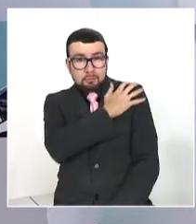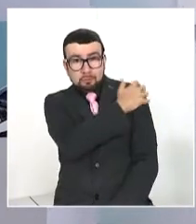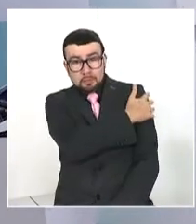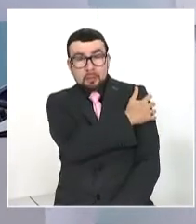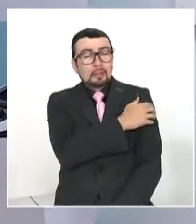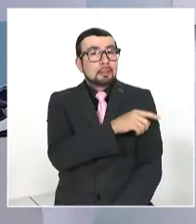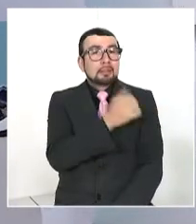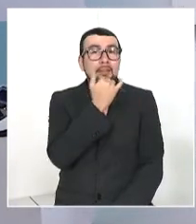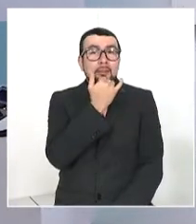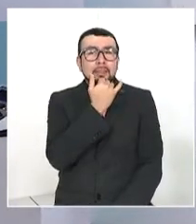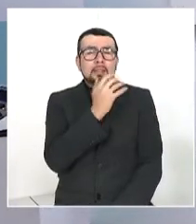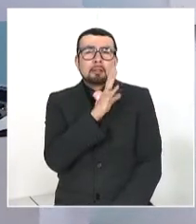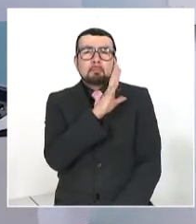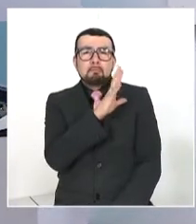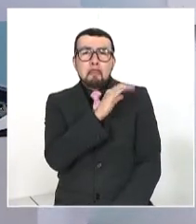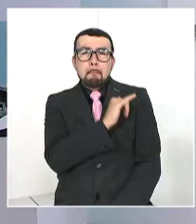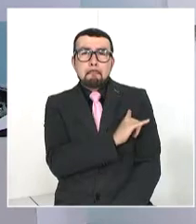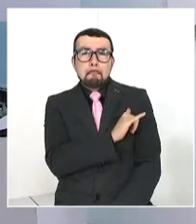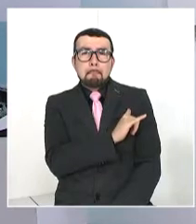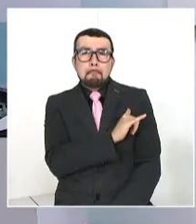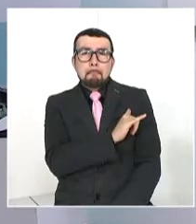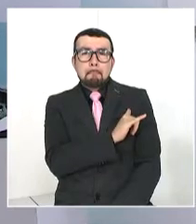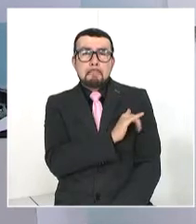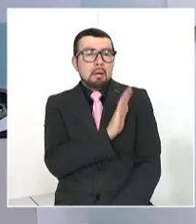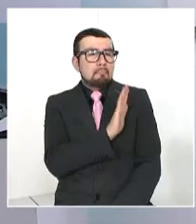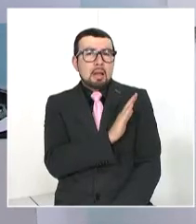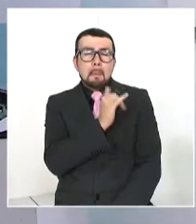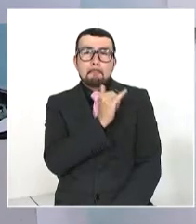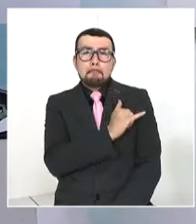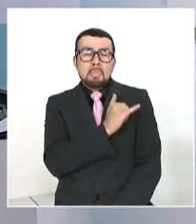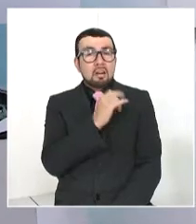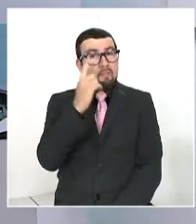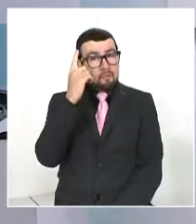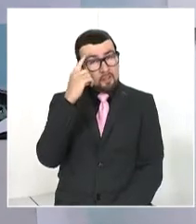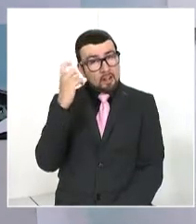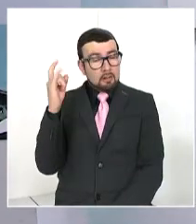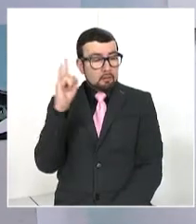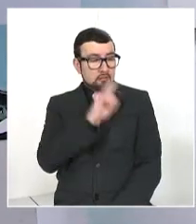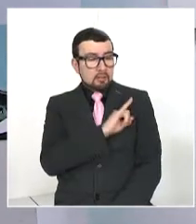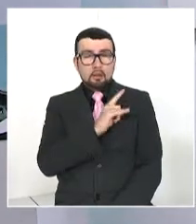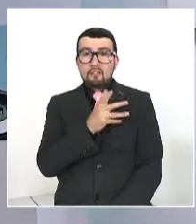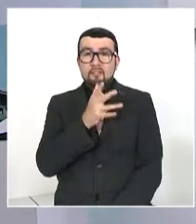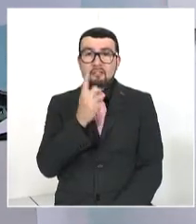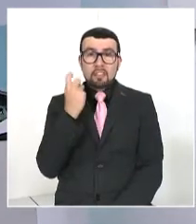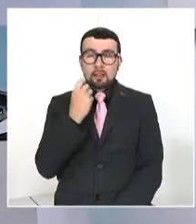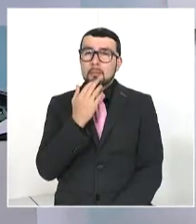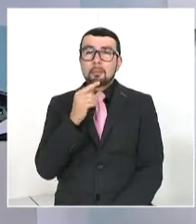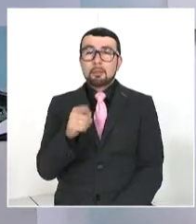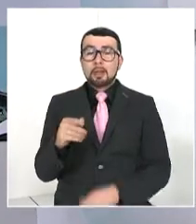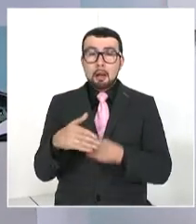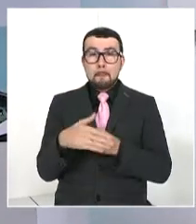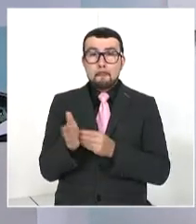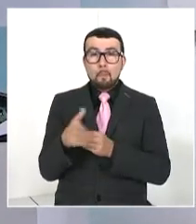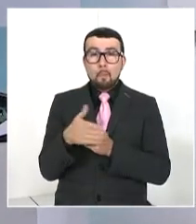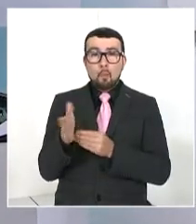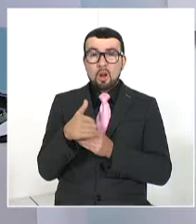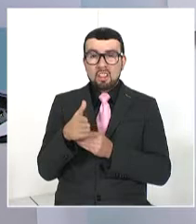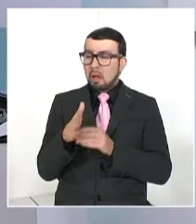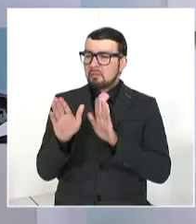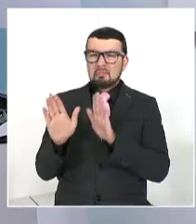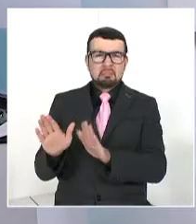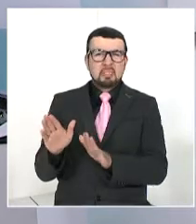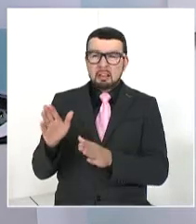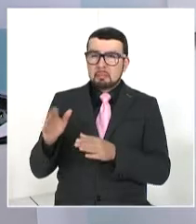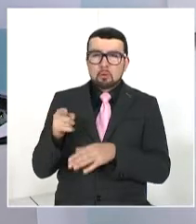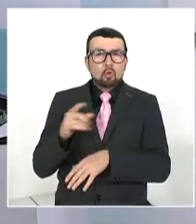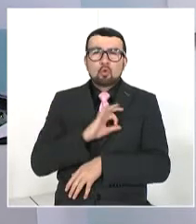comienza a congelarse y a quedarse quieta por la falta de movilidad. Es como cuando a una puerta yo no le aplico aceite y